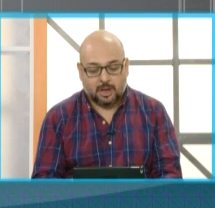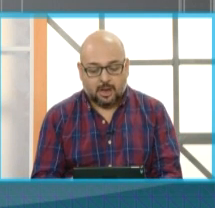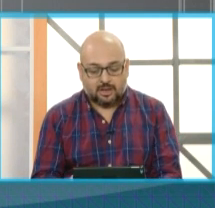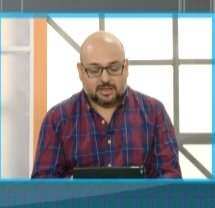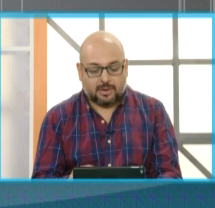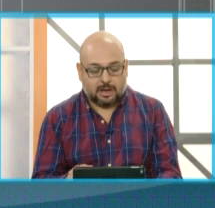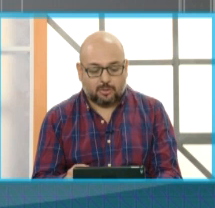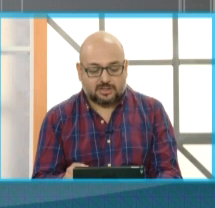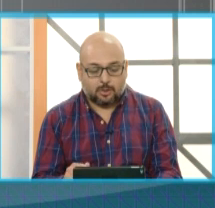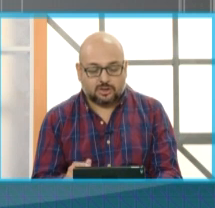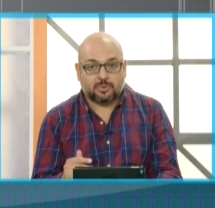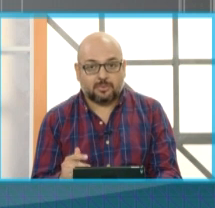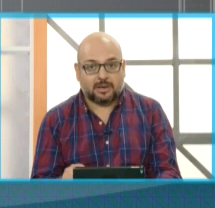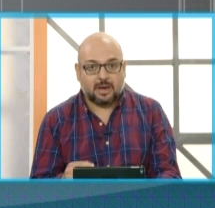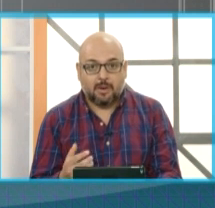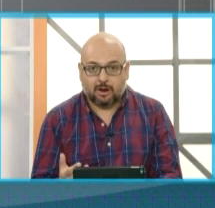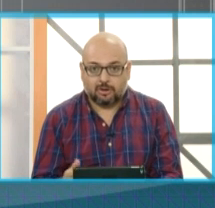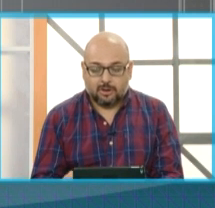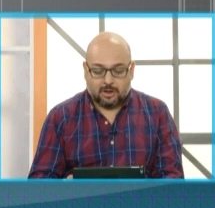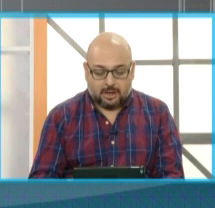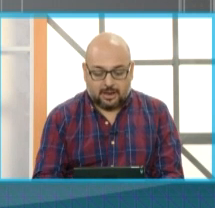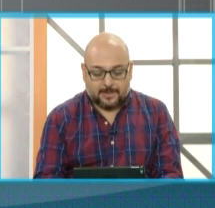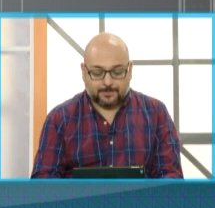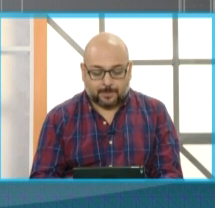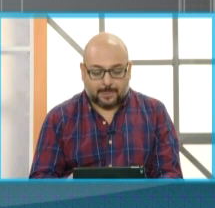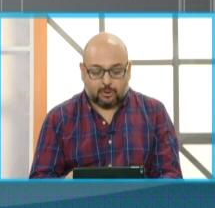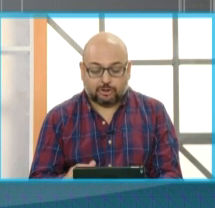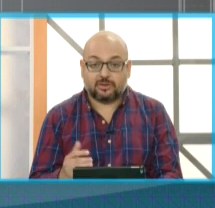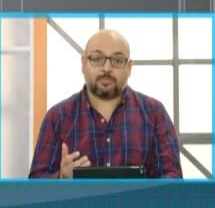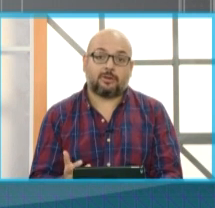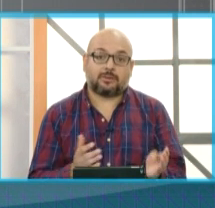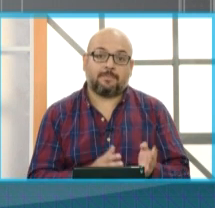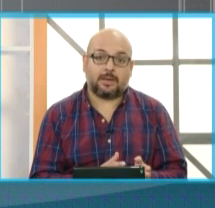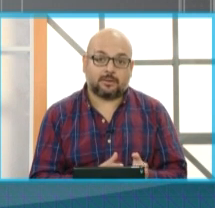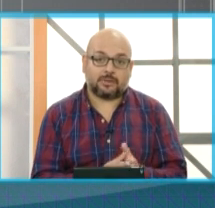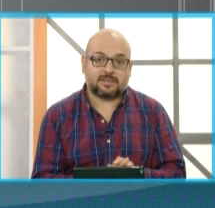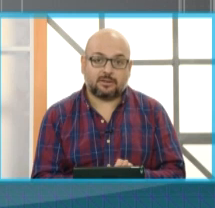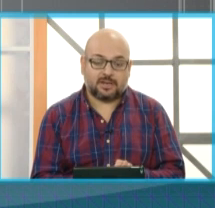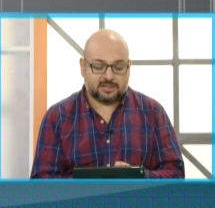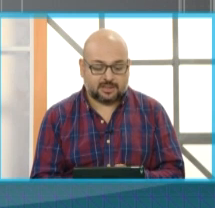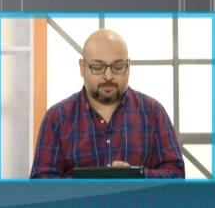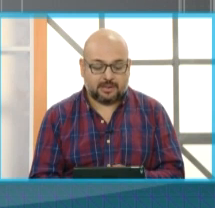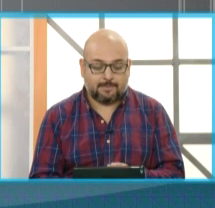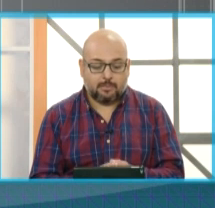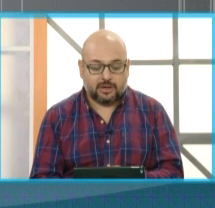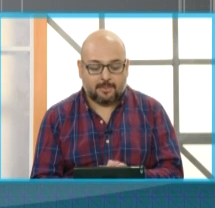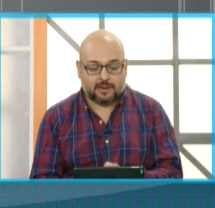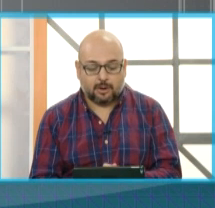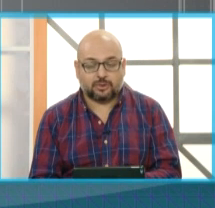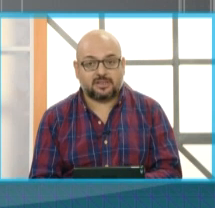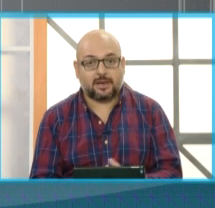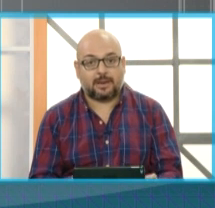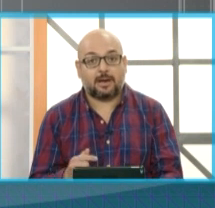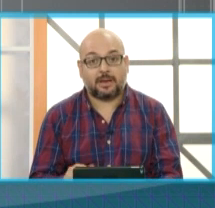testigos, dice, mañana comienza el juicio por Marina y Majo. Otros, también utilizando el hashtag, pedían memoria, verdad